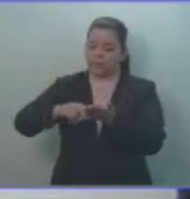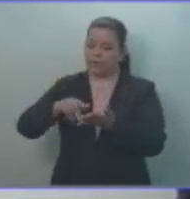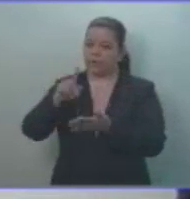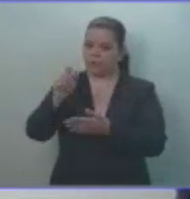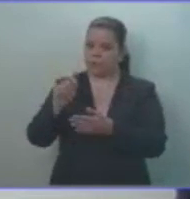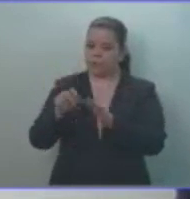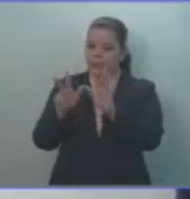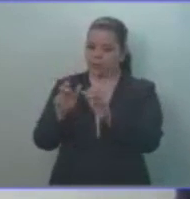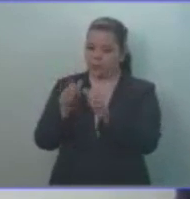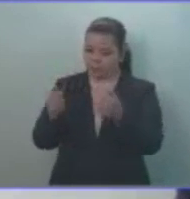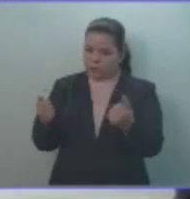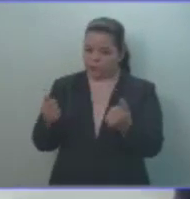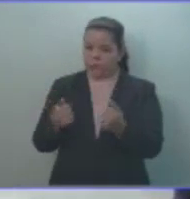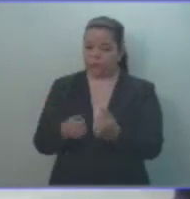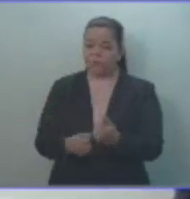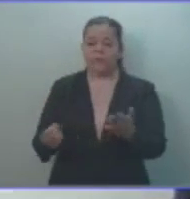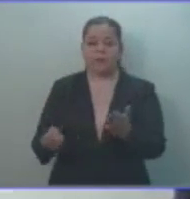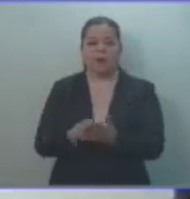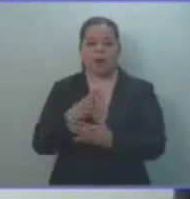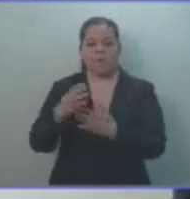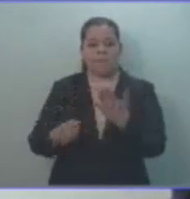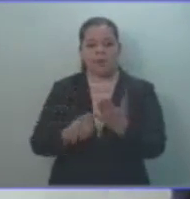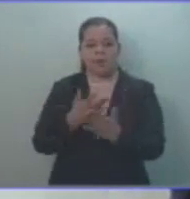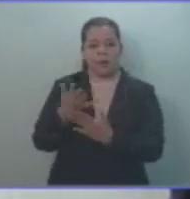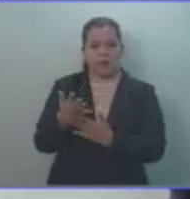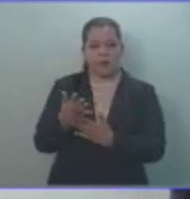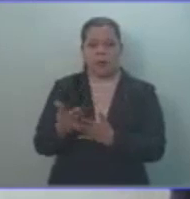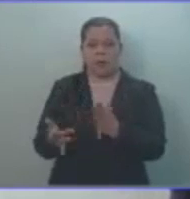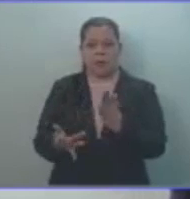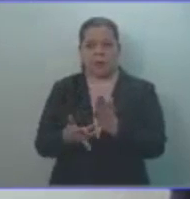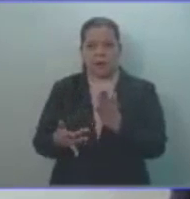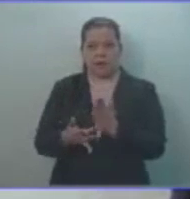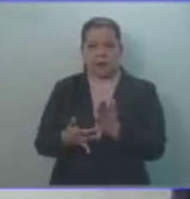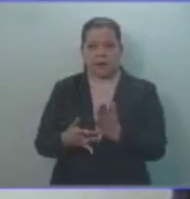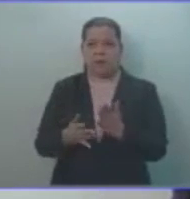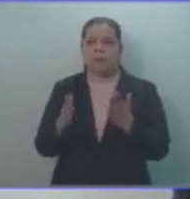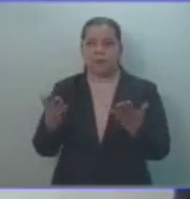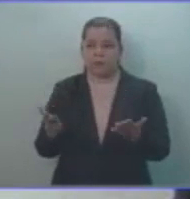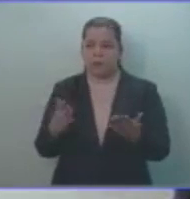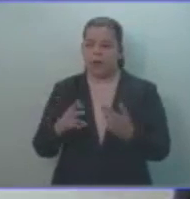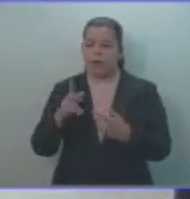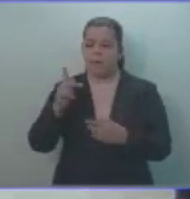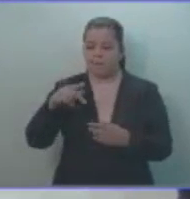1.8 millones, la modernización de la infraestructura tecnológica